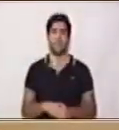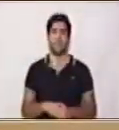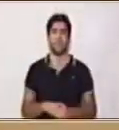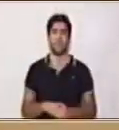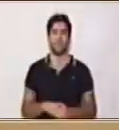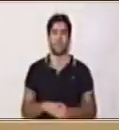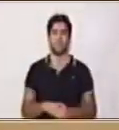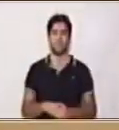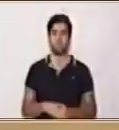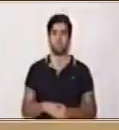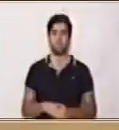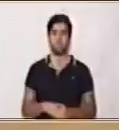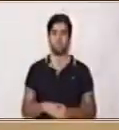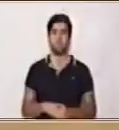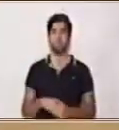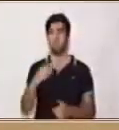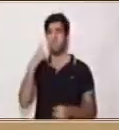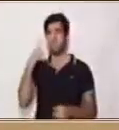mayor,